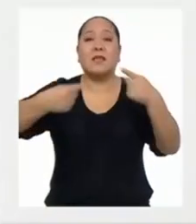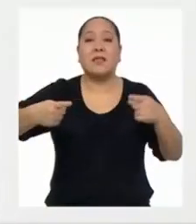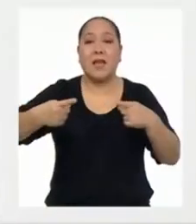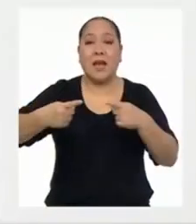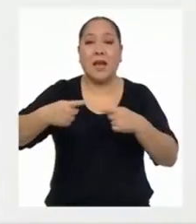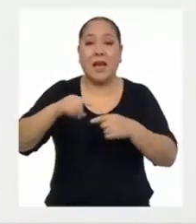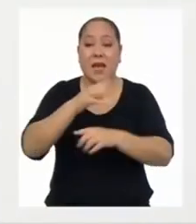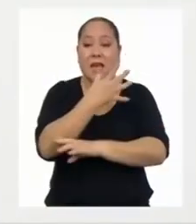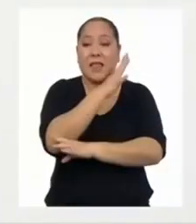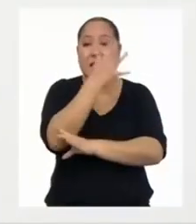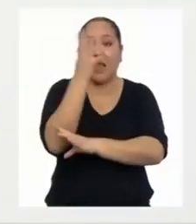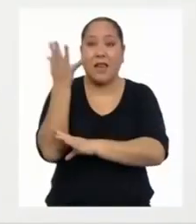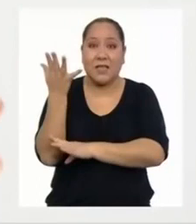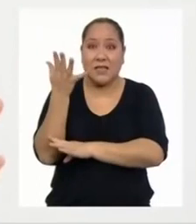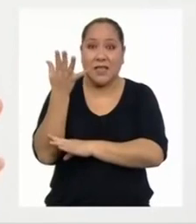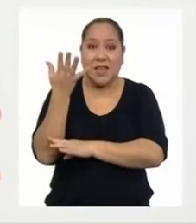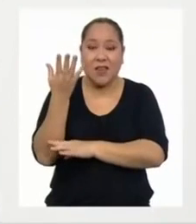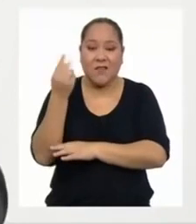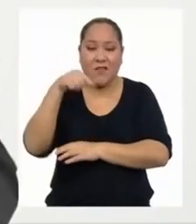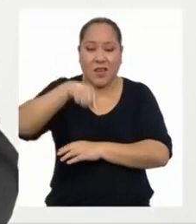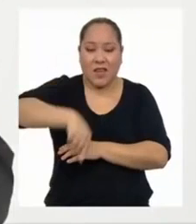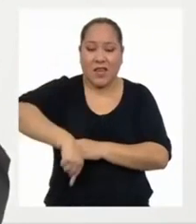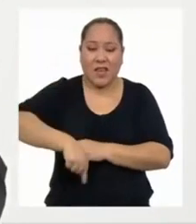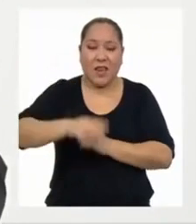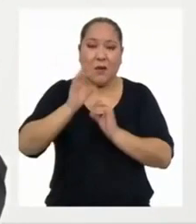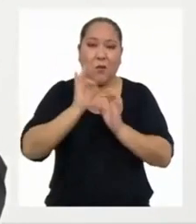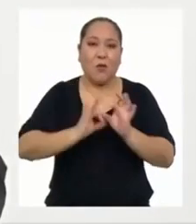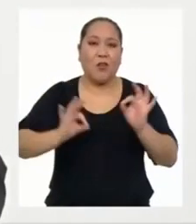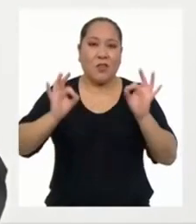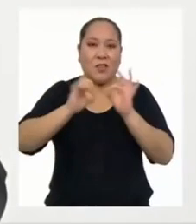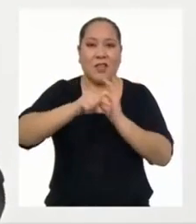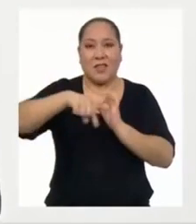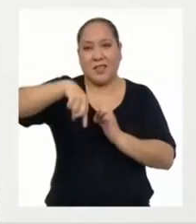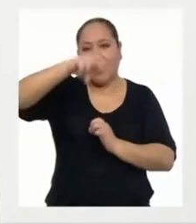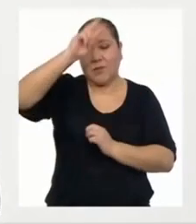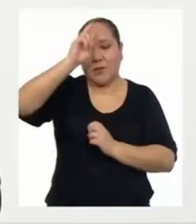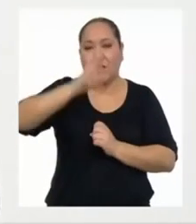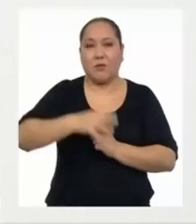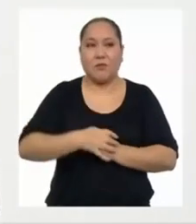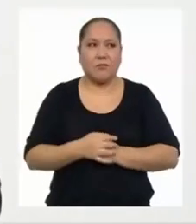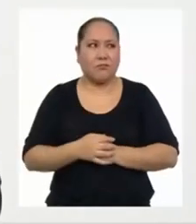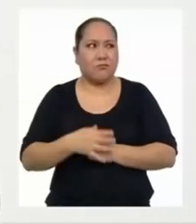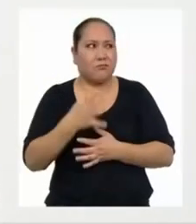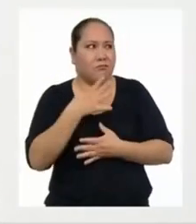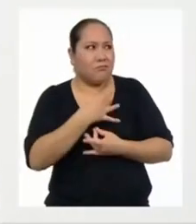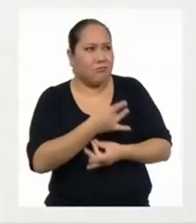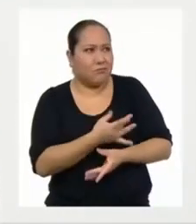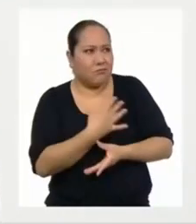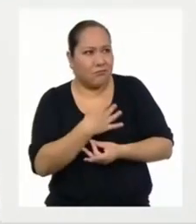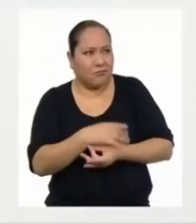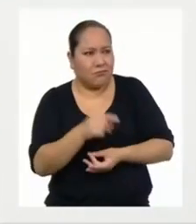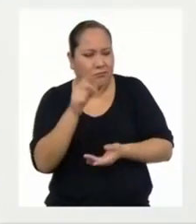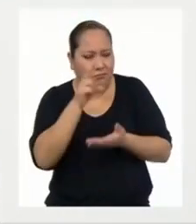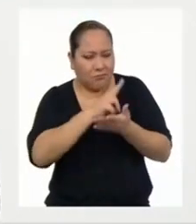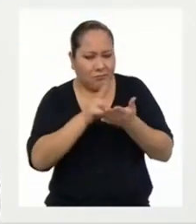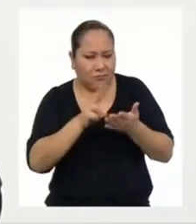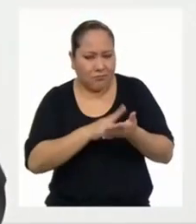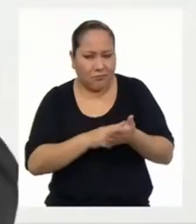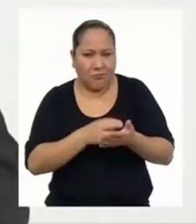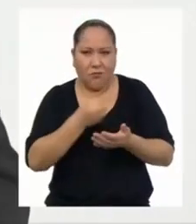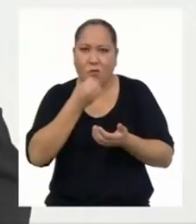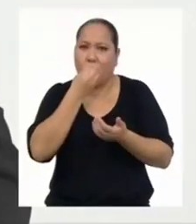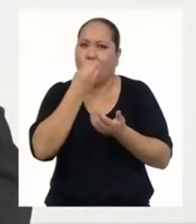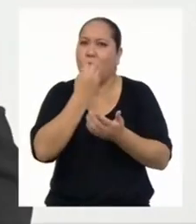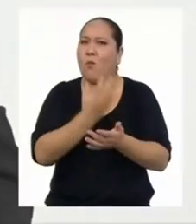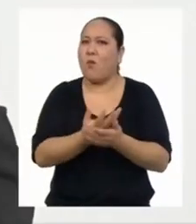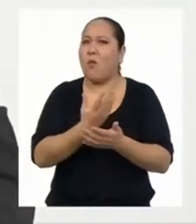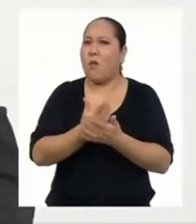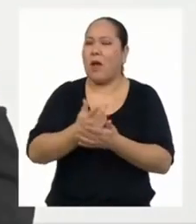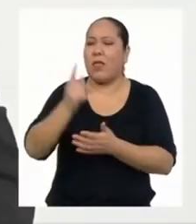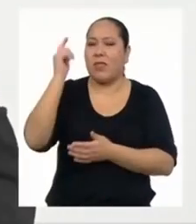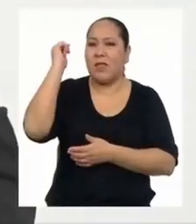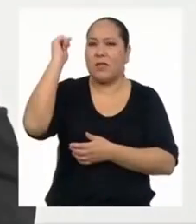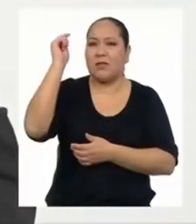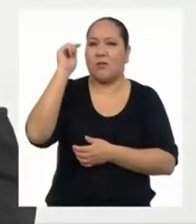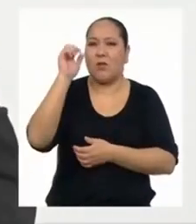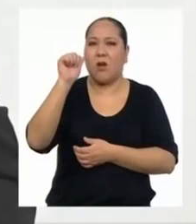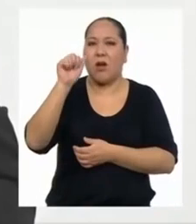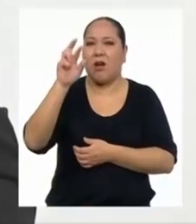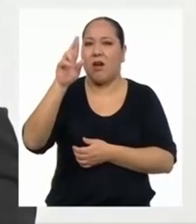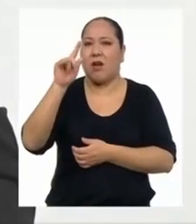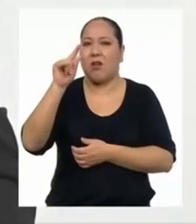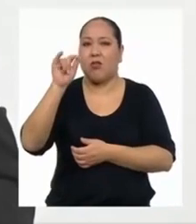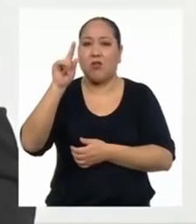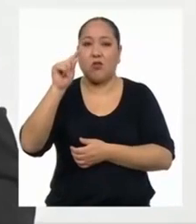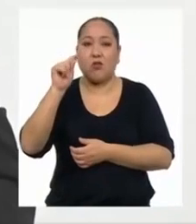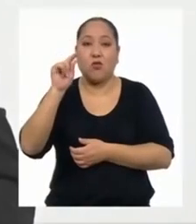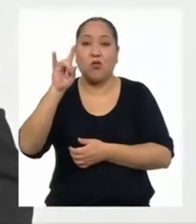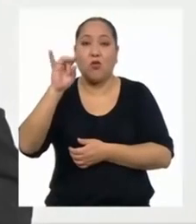¡Qué interesante lectura, Yanira! Buen testimonio de Arturo Hernández. ¿Habías escuchado